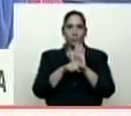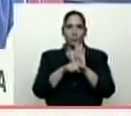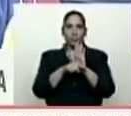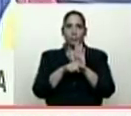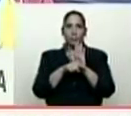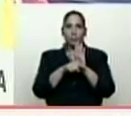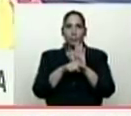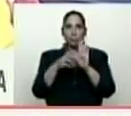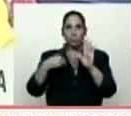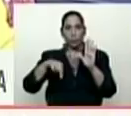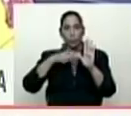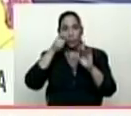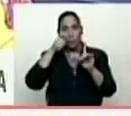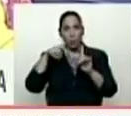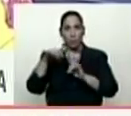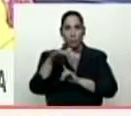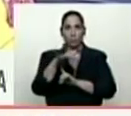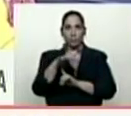Nuestro pueblo.